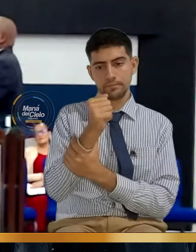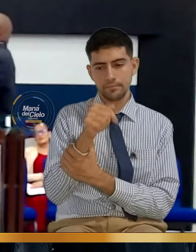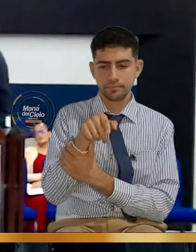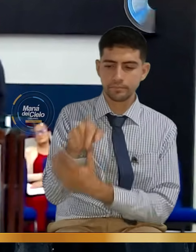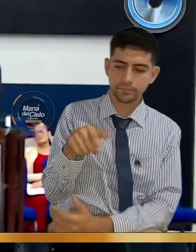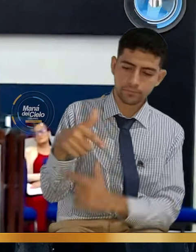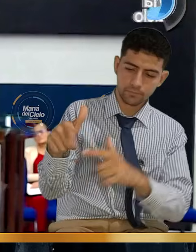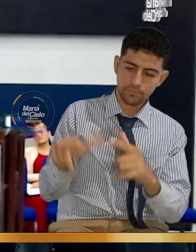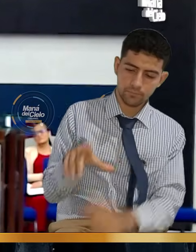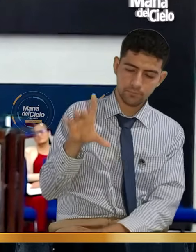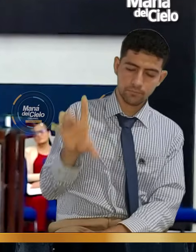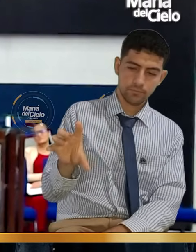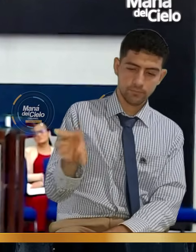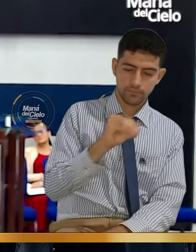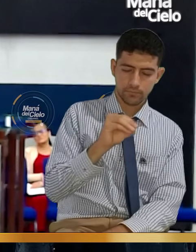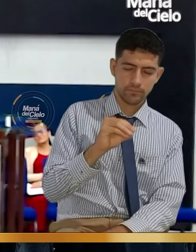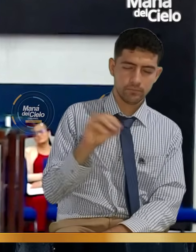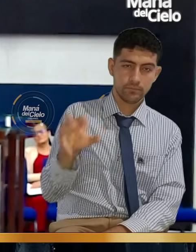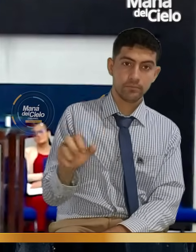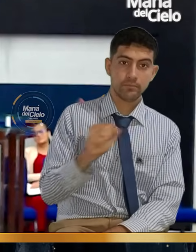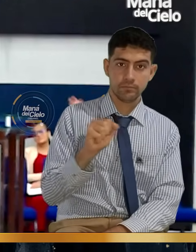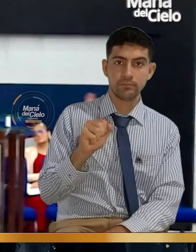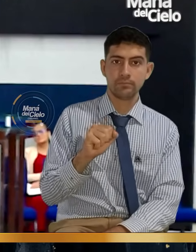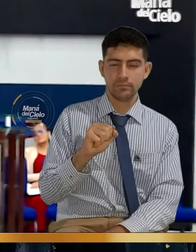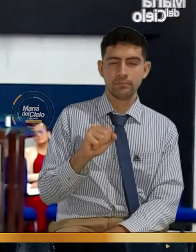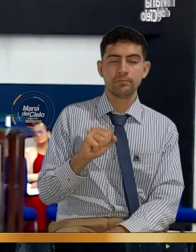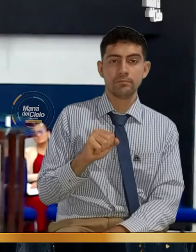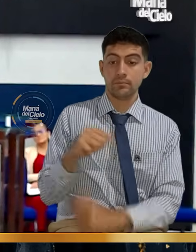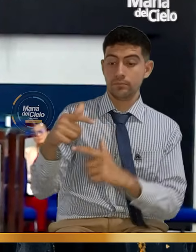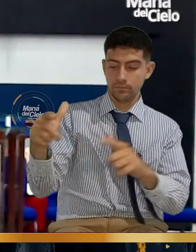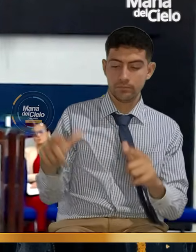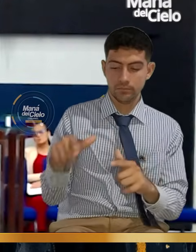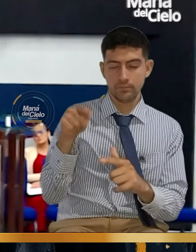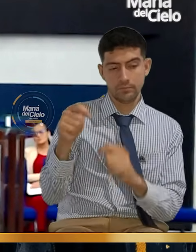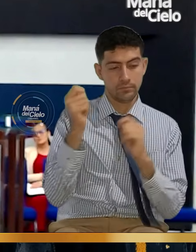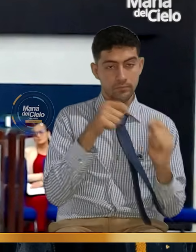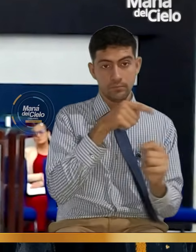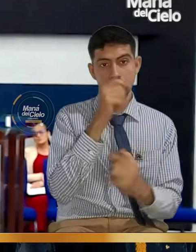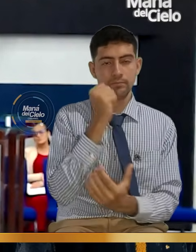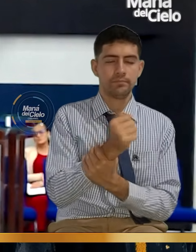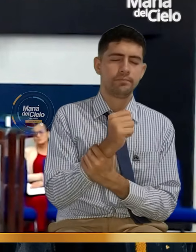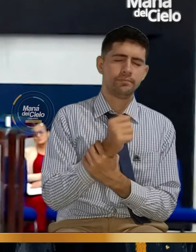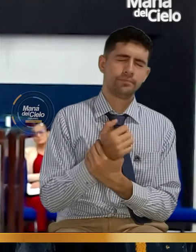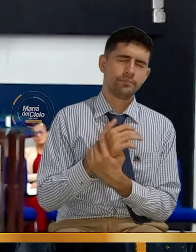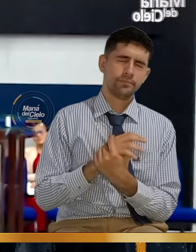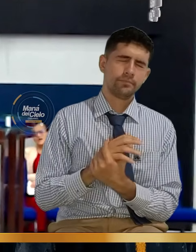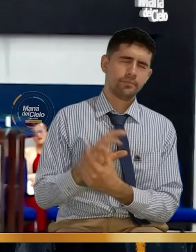Es que cuando Dios está con usted, no importa dónde lo ponga, no importa dónde esté, ahí estará la bendición